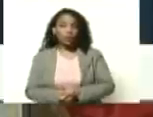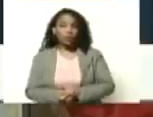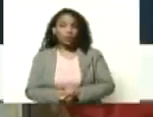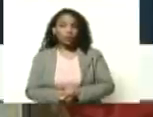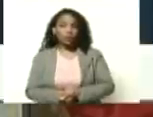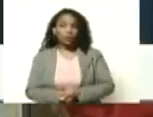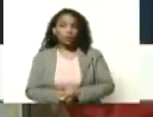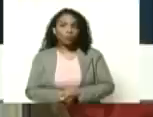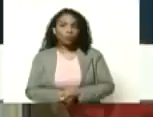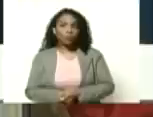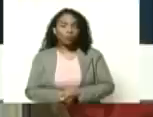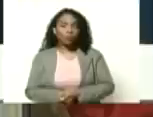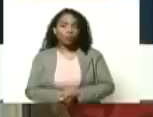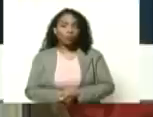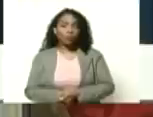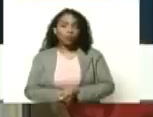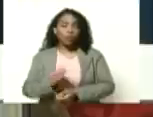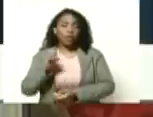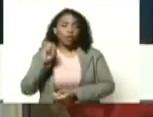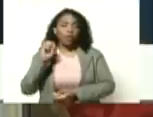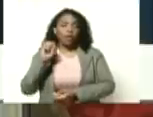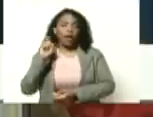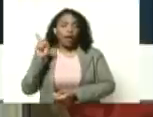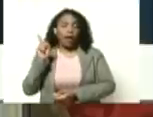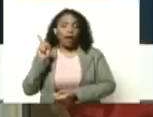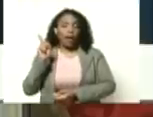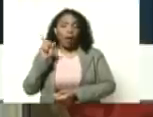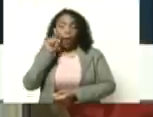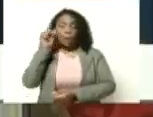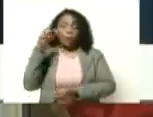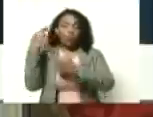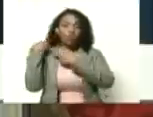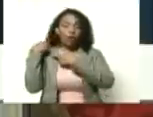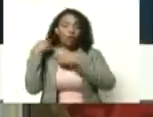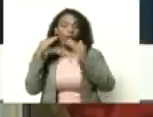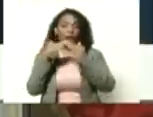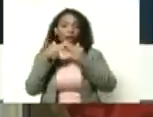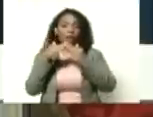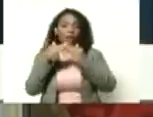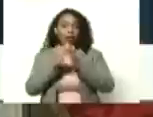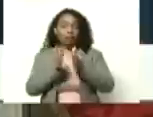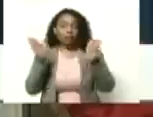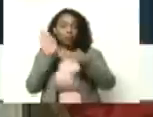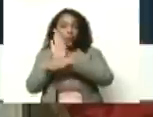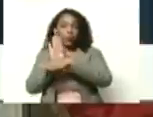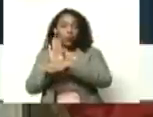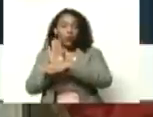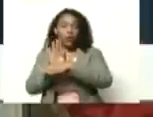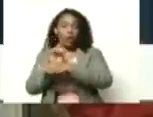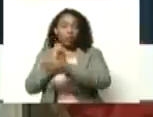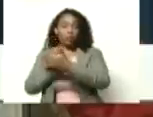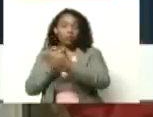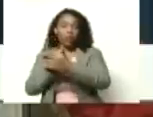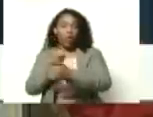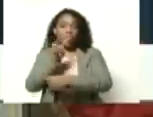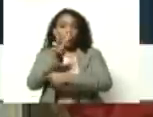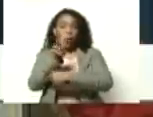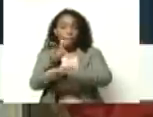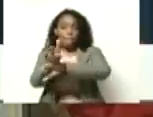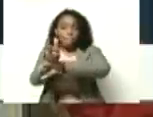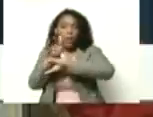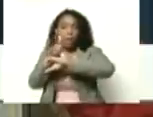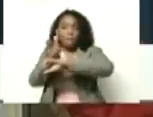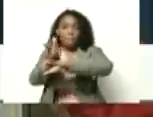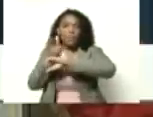y el ibex era capataz de la finca y el propio en castellano le propinan dos disparos a